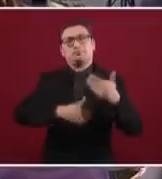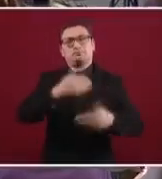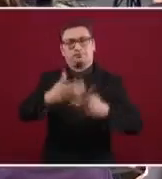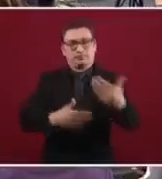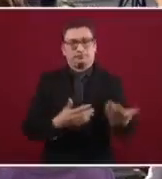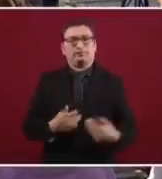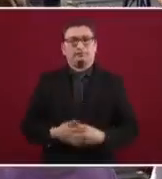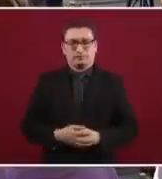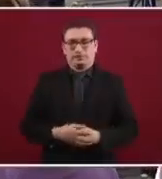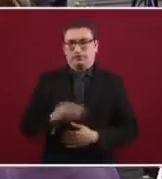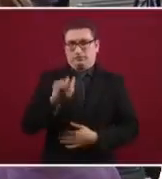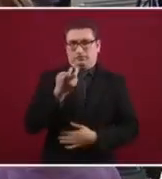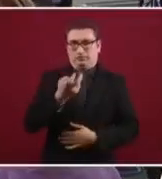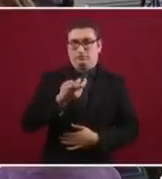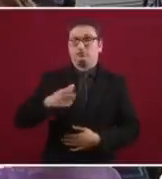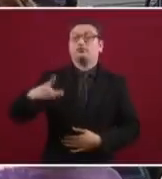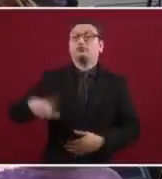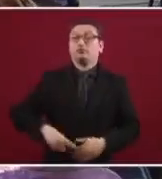Y el gobierno